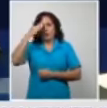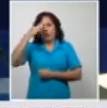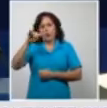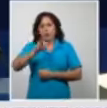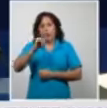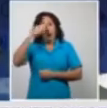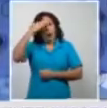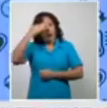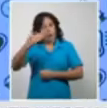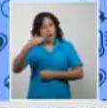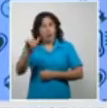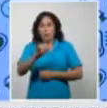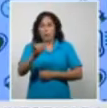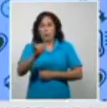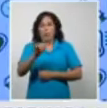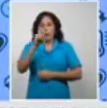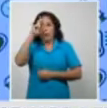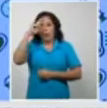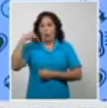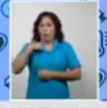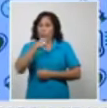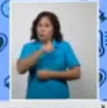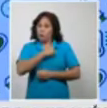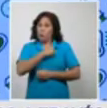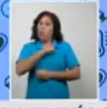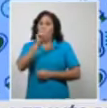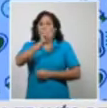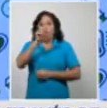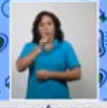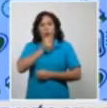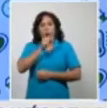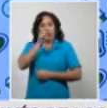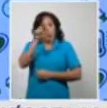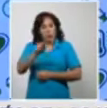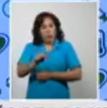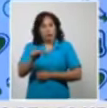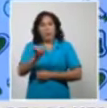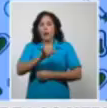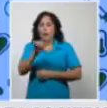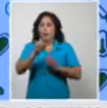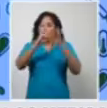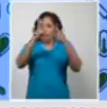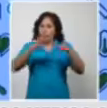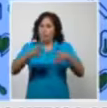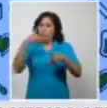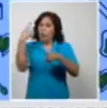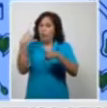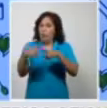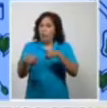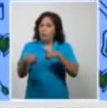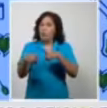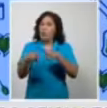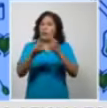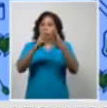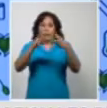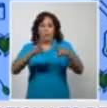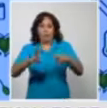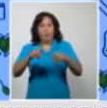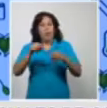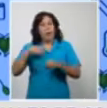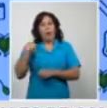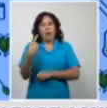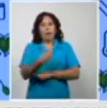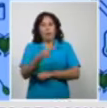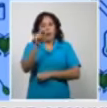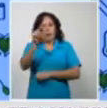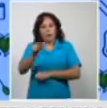agradecimiento para usted, doctor, para los corresponsales por sus preguntas, para los usuarios de redes sociales y otras plataformas digitales y, por supuesto, para todos los que nos siguen.